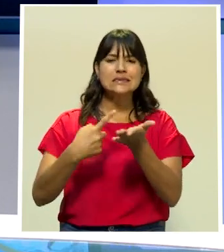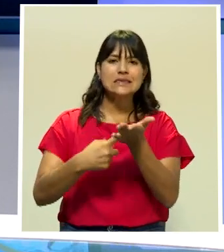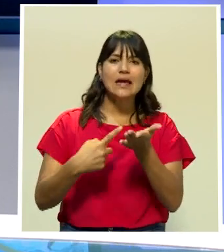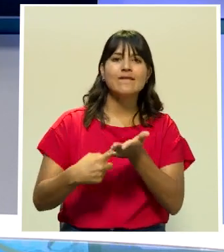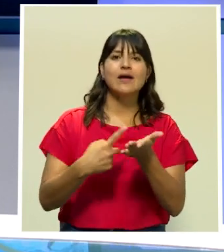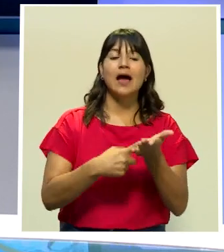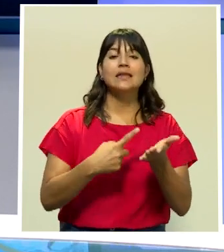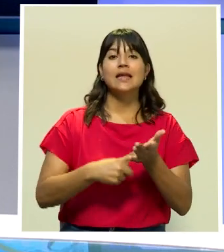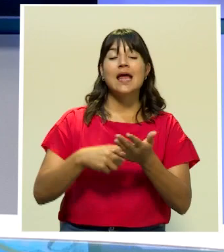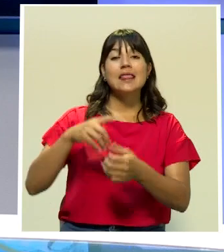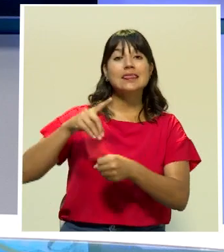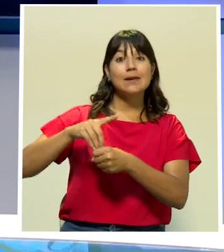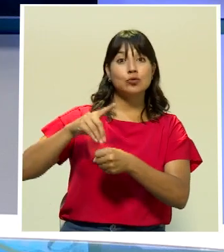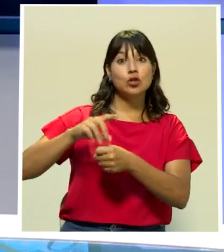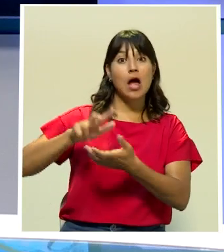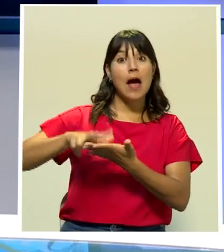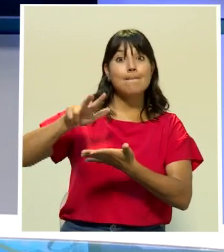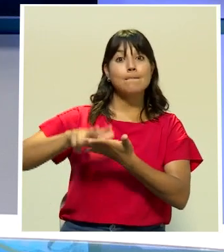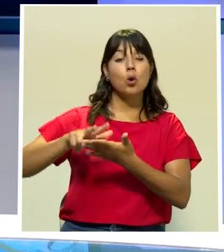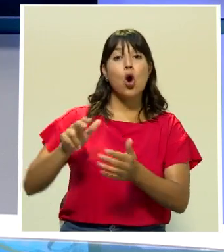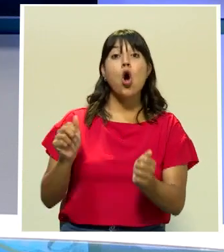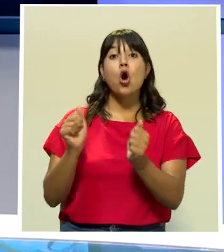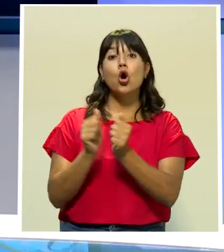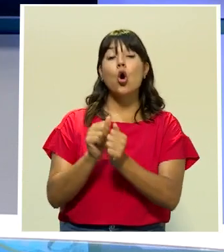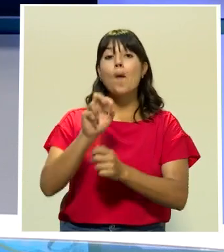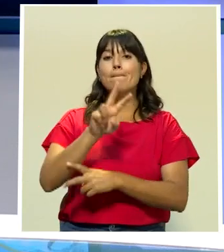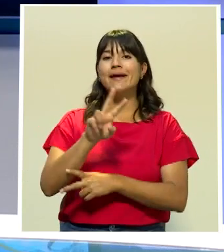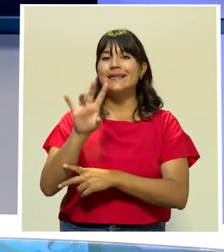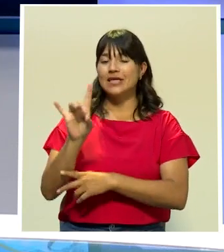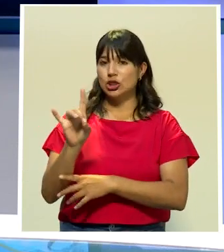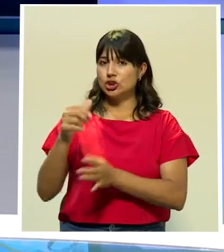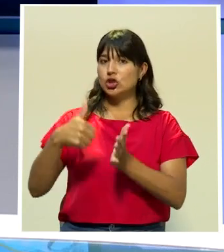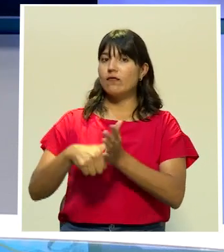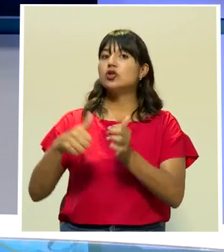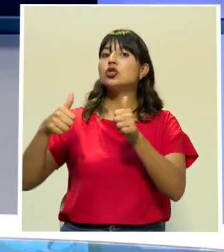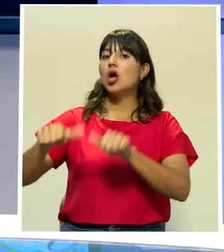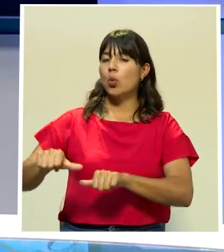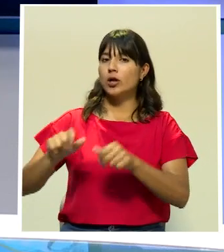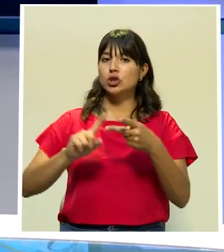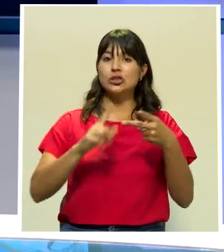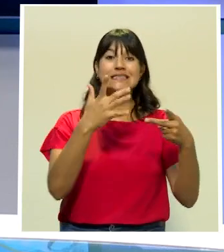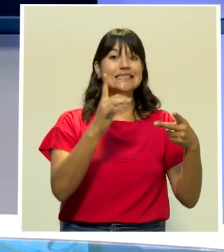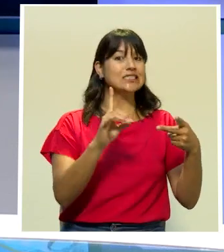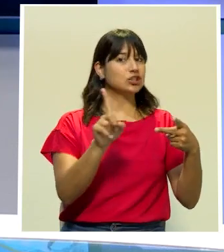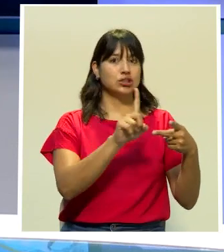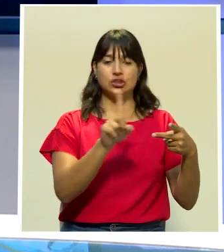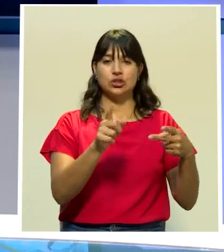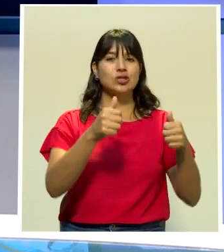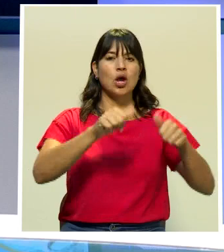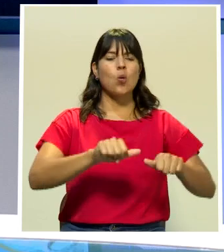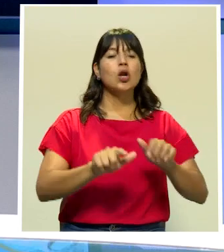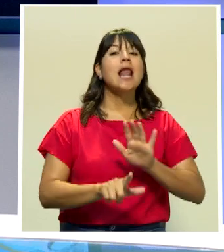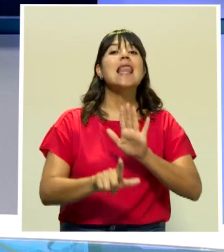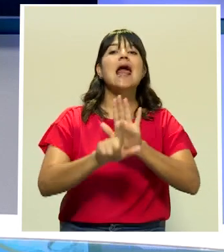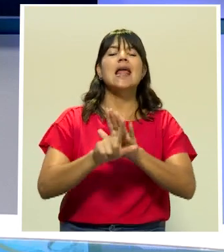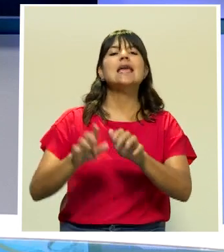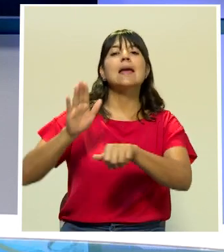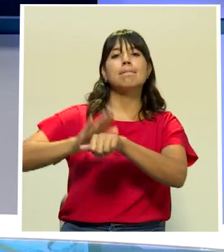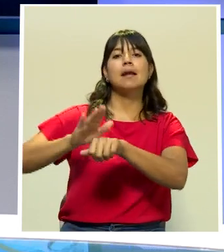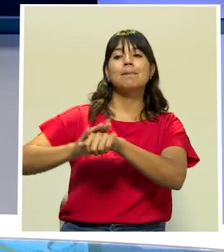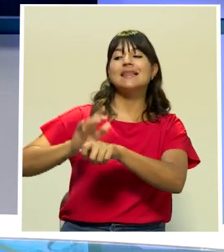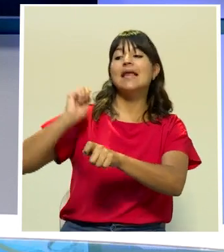los diputados aprobaron con 28 votos a favor y 18 en contra la controvertida Ley de Pesca de